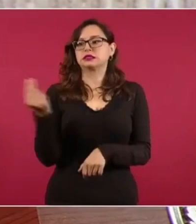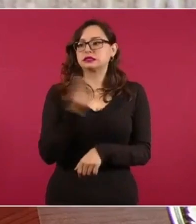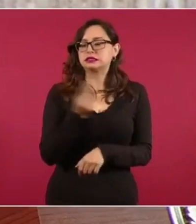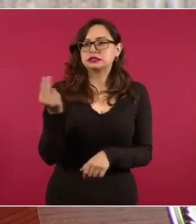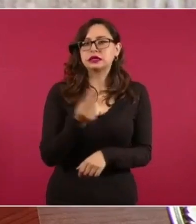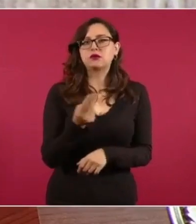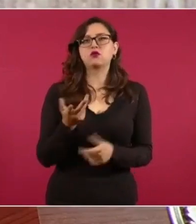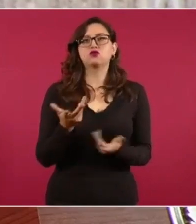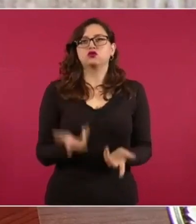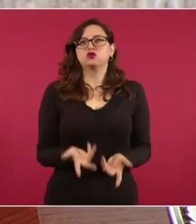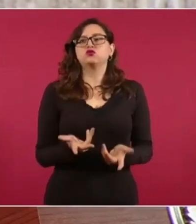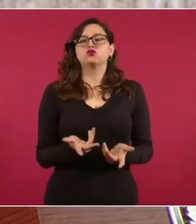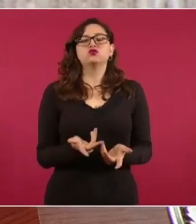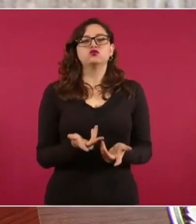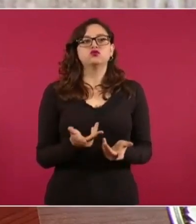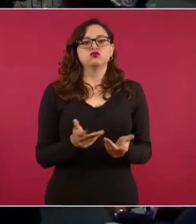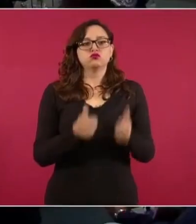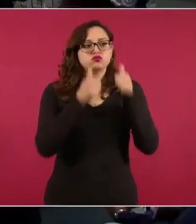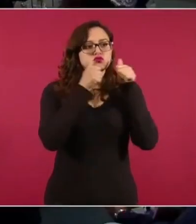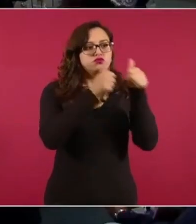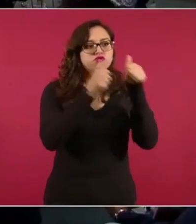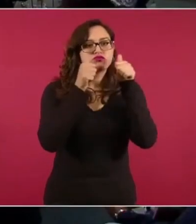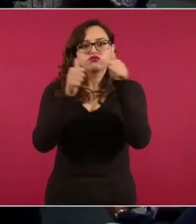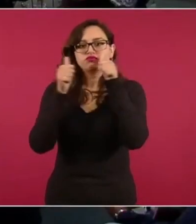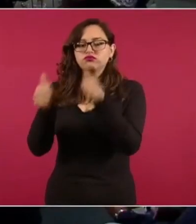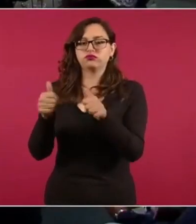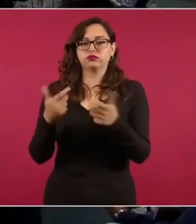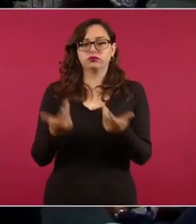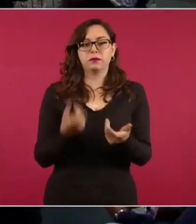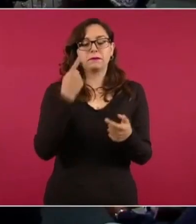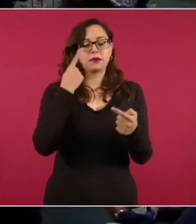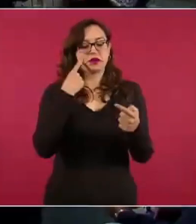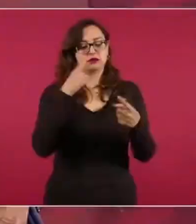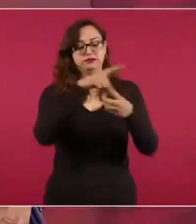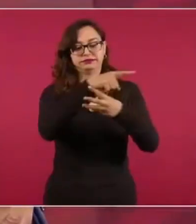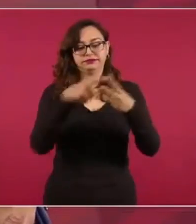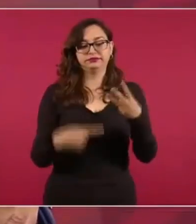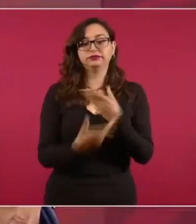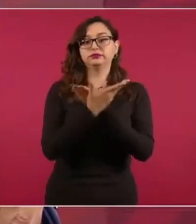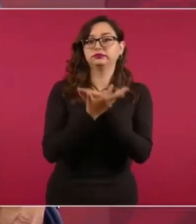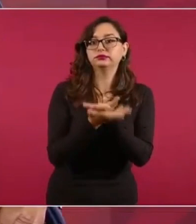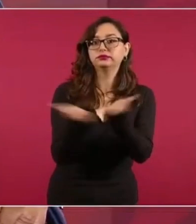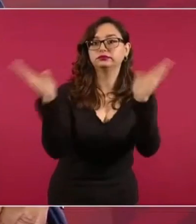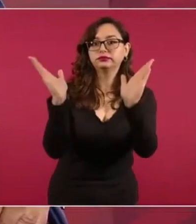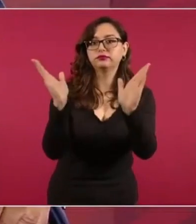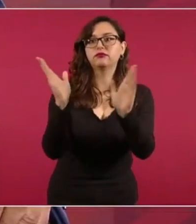distribuidores grandes que aceptaron, que firmaron: Walmart,